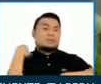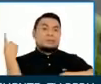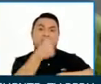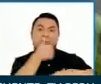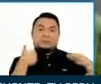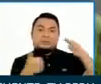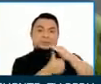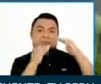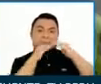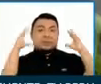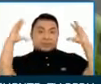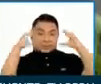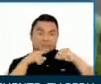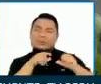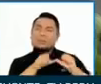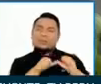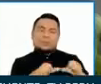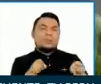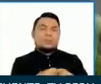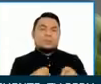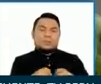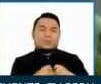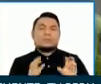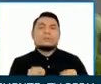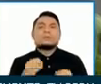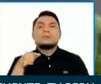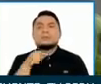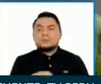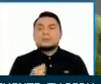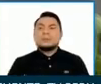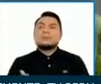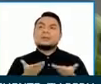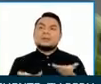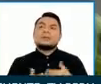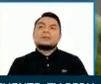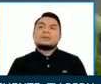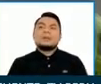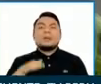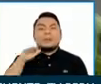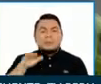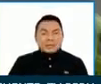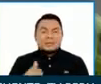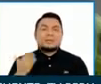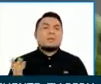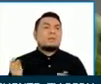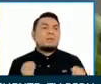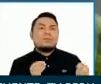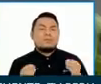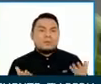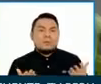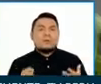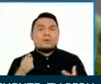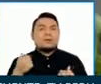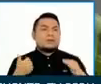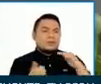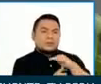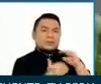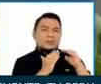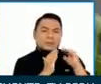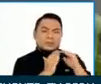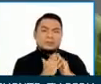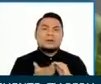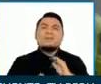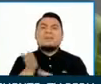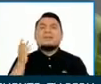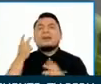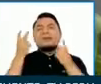la Premier, se mantienen sobre todo porque esto genera menor movilidad entre visitas de